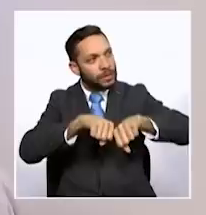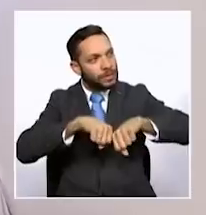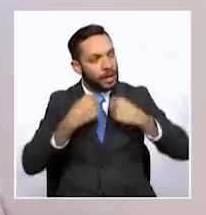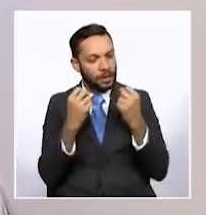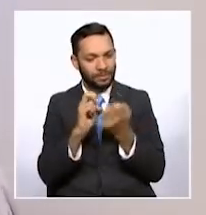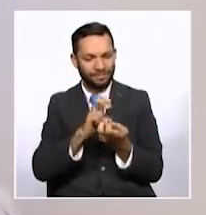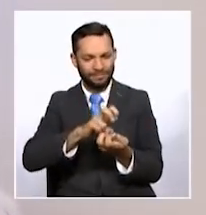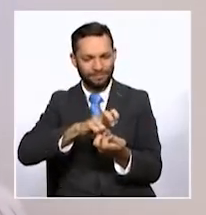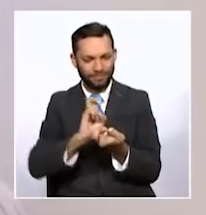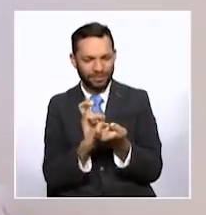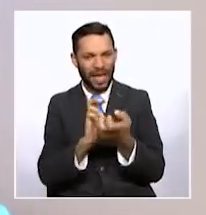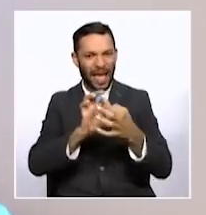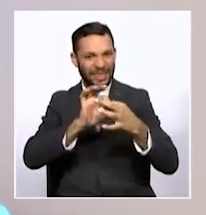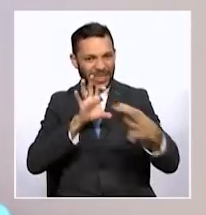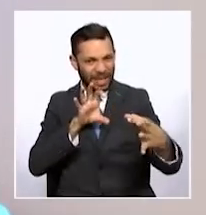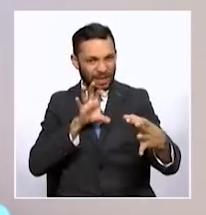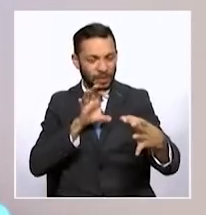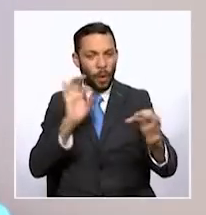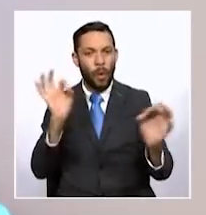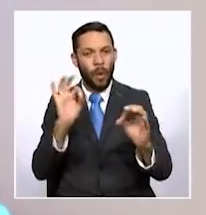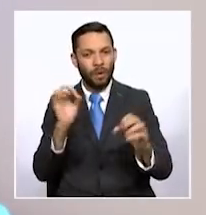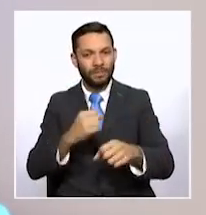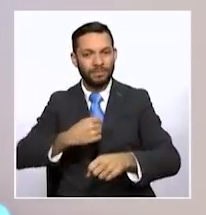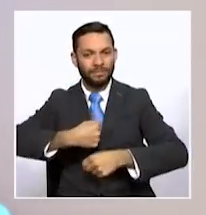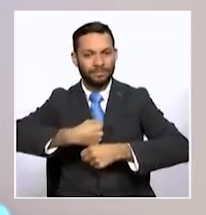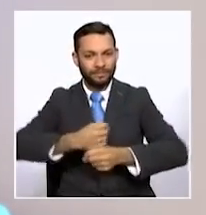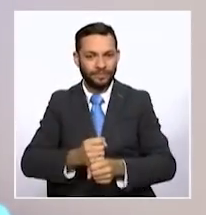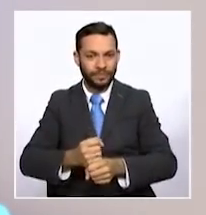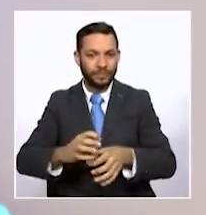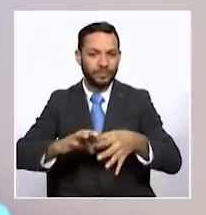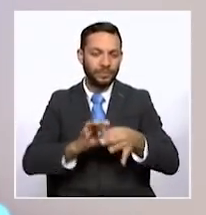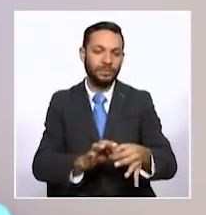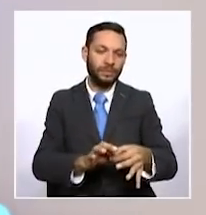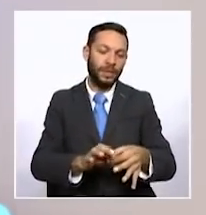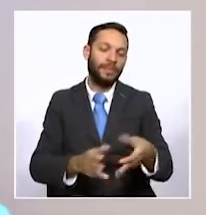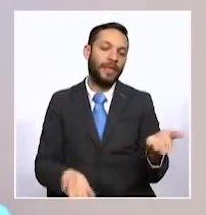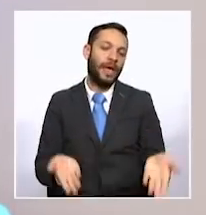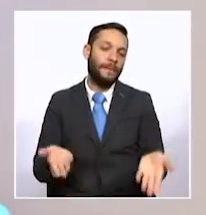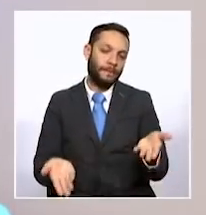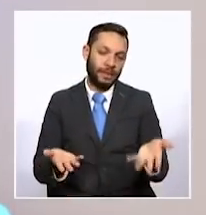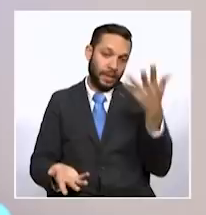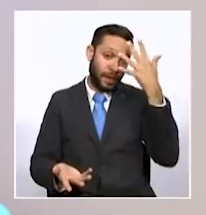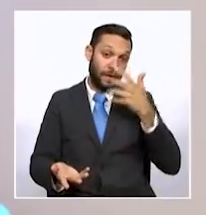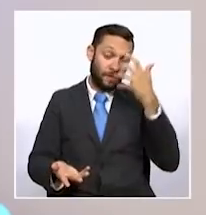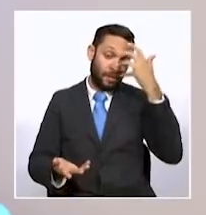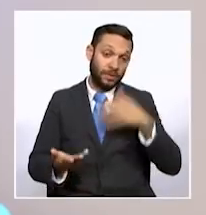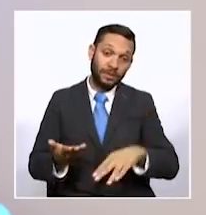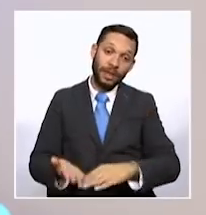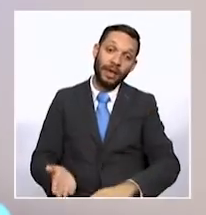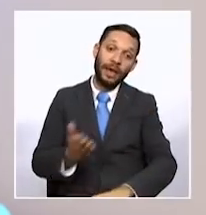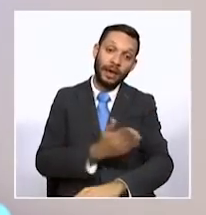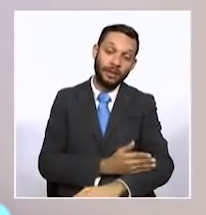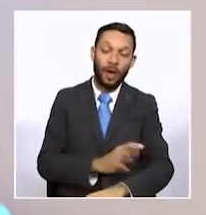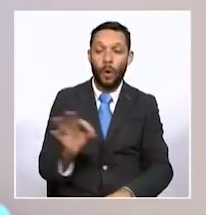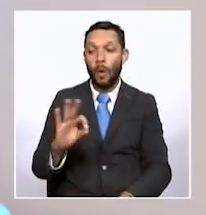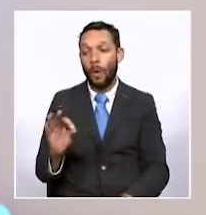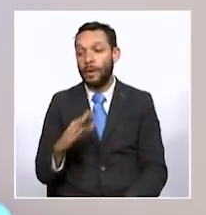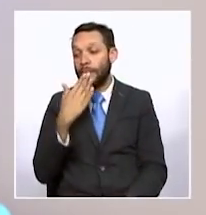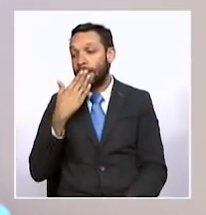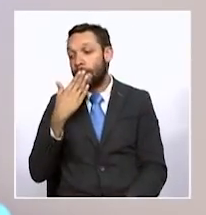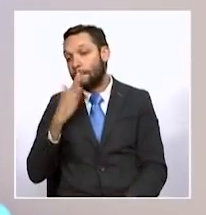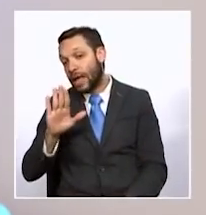deteriore, antes de que se aplaste, ustedes consultan, el pronóstico es totalmente diferente a que le tengan que decir, hay que hacer un